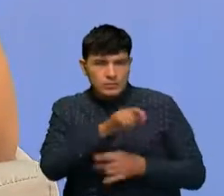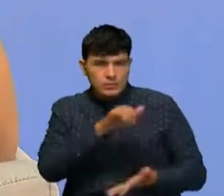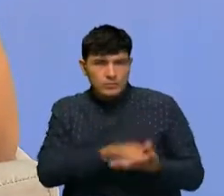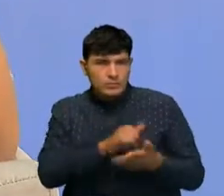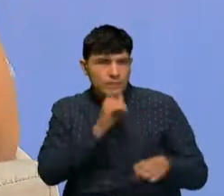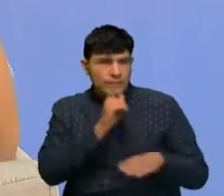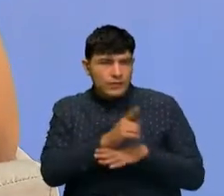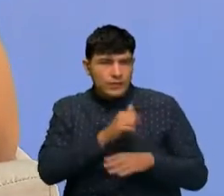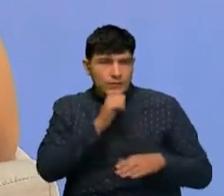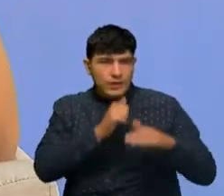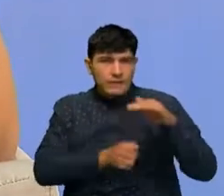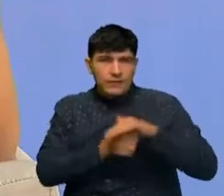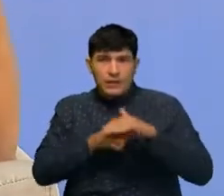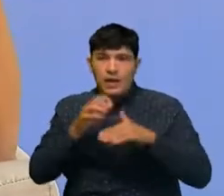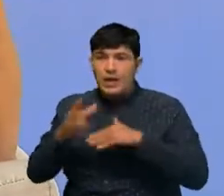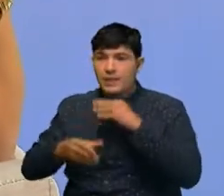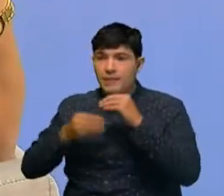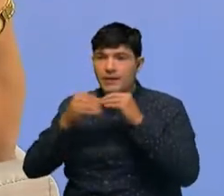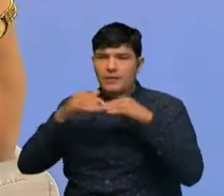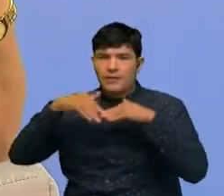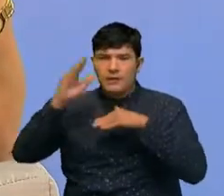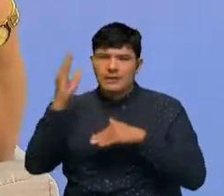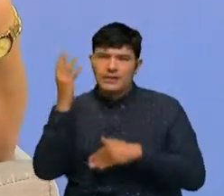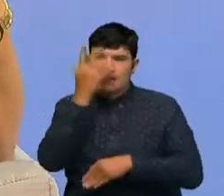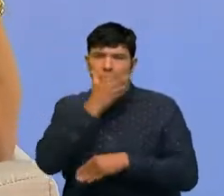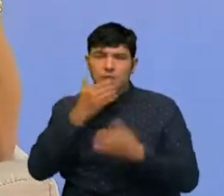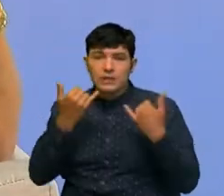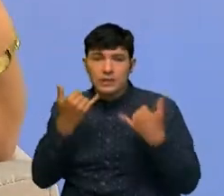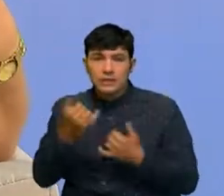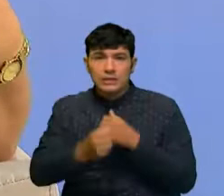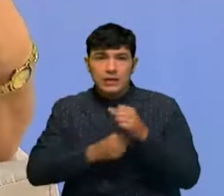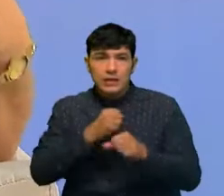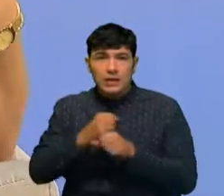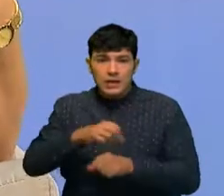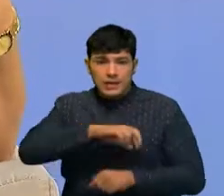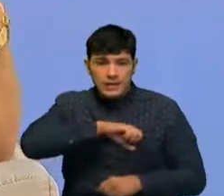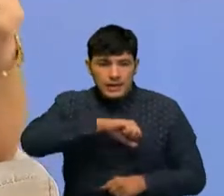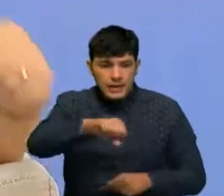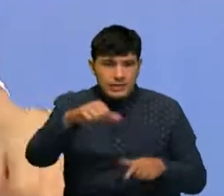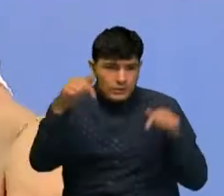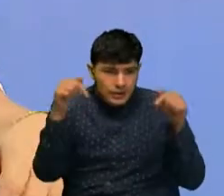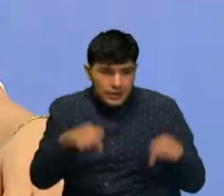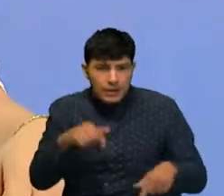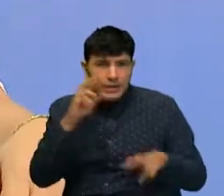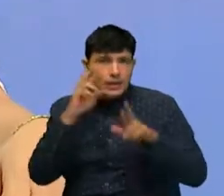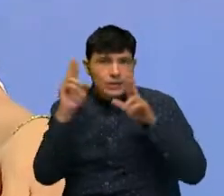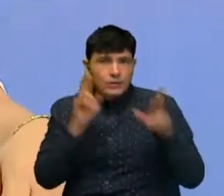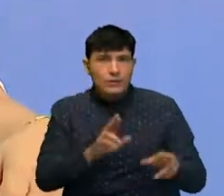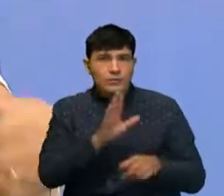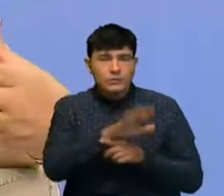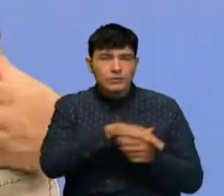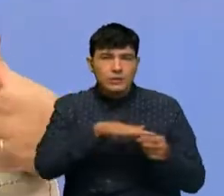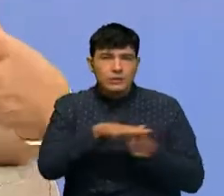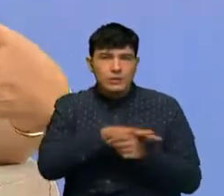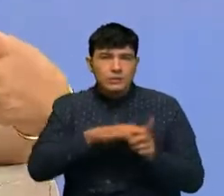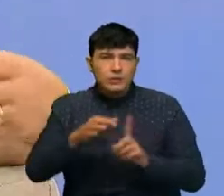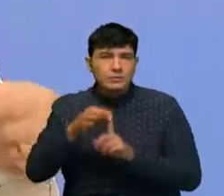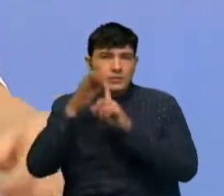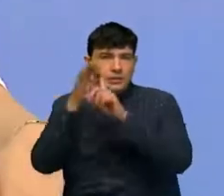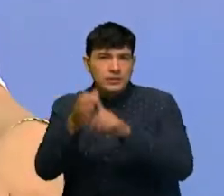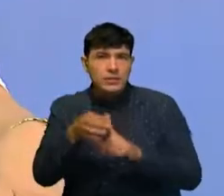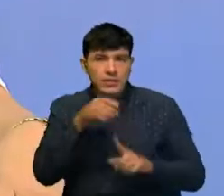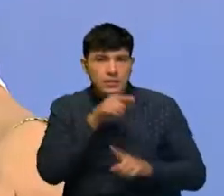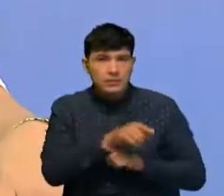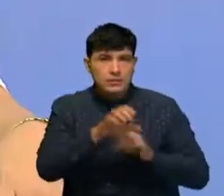privados. Y lo más bonito que tenemos ya ahorita es que tenemos un derecho local que ha reconocido esa situación en particular, y las sentencias